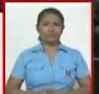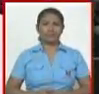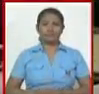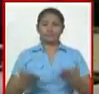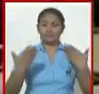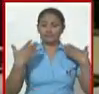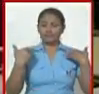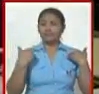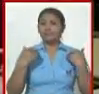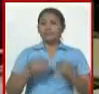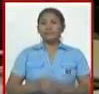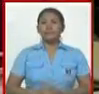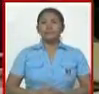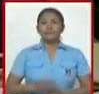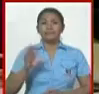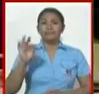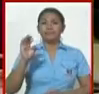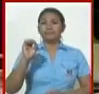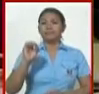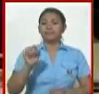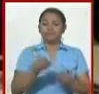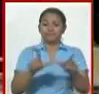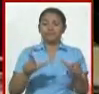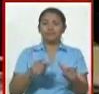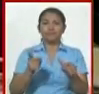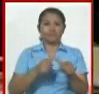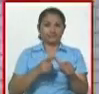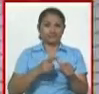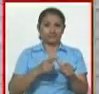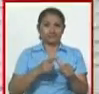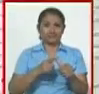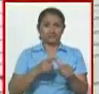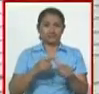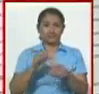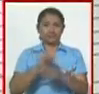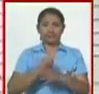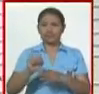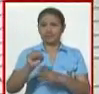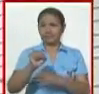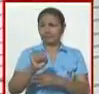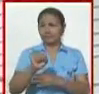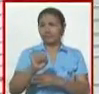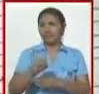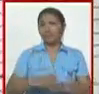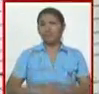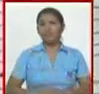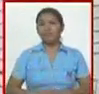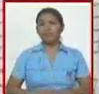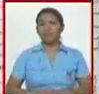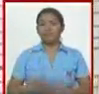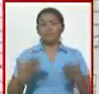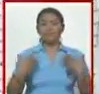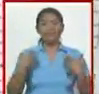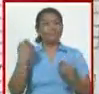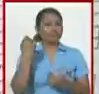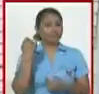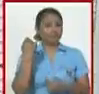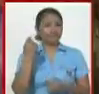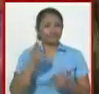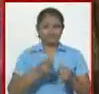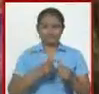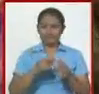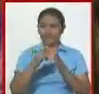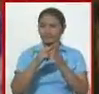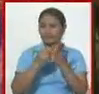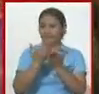tenemos 90 espacios para el primero de secundaria y estamos tomando en cuenta como